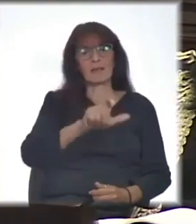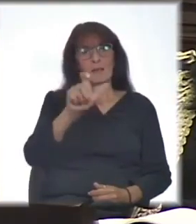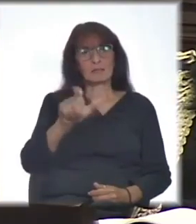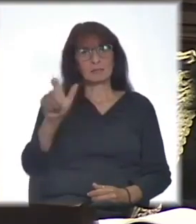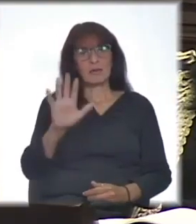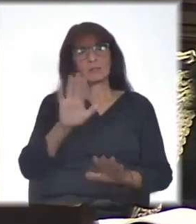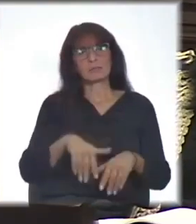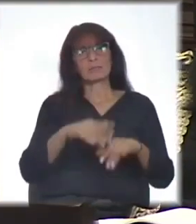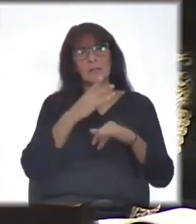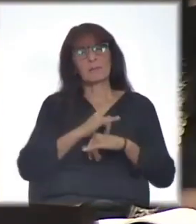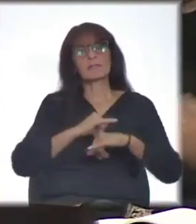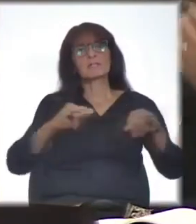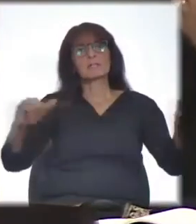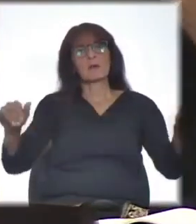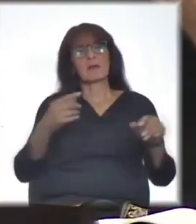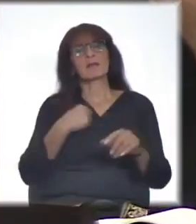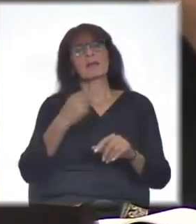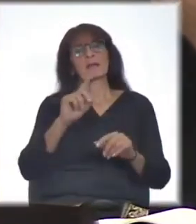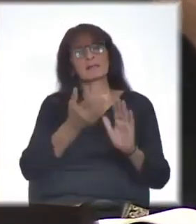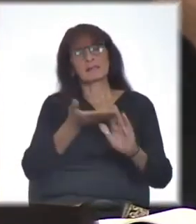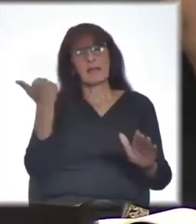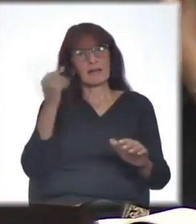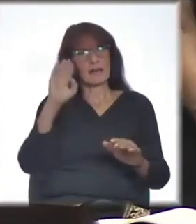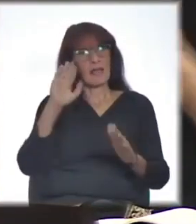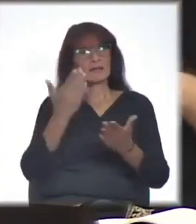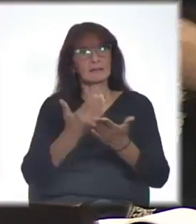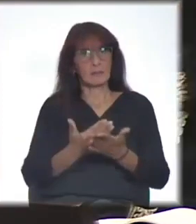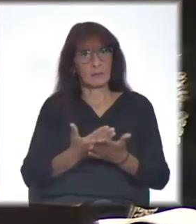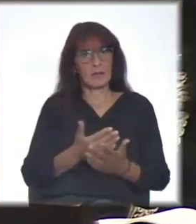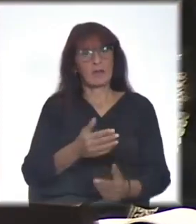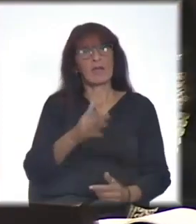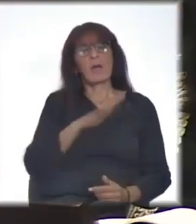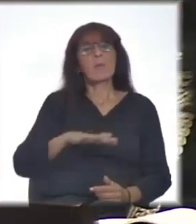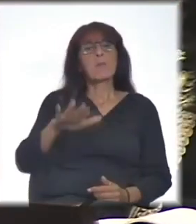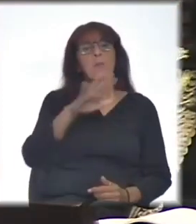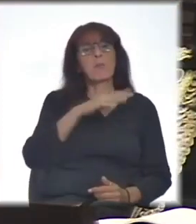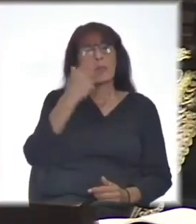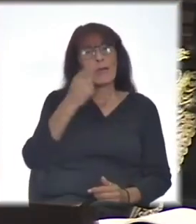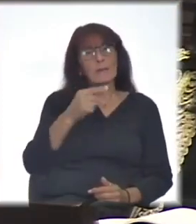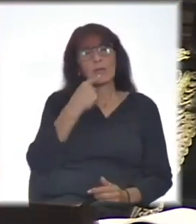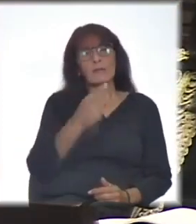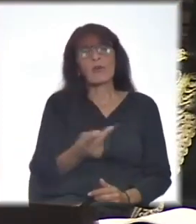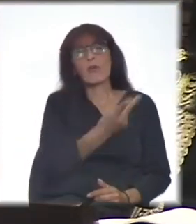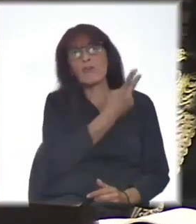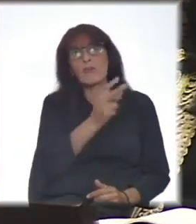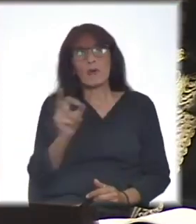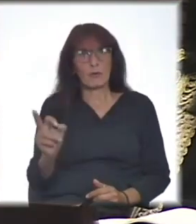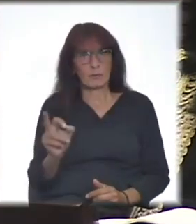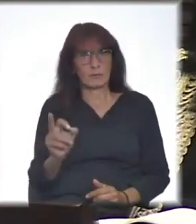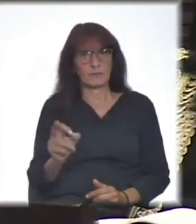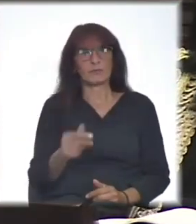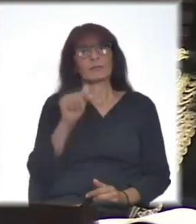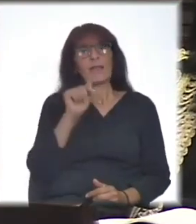mensaje claro de desaprobación a la dictadura. El pueblo dijo no, rotunda y claramente.